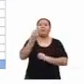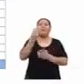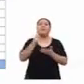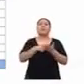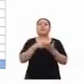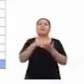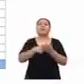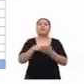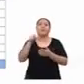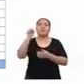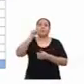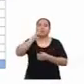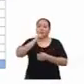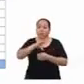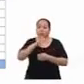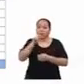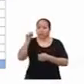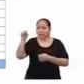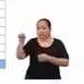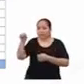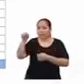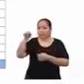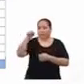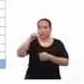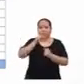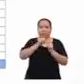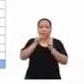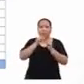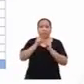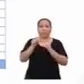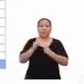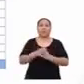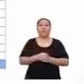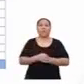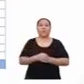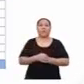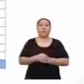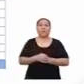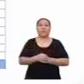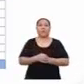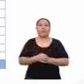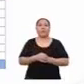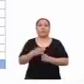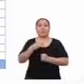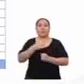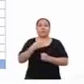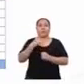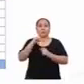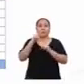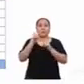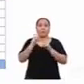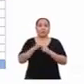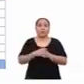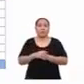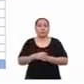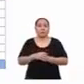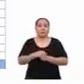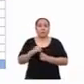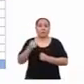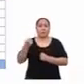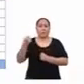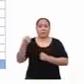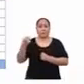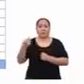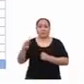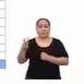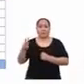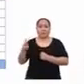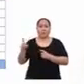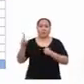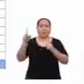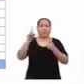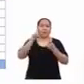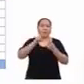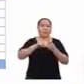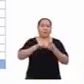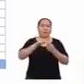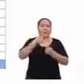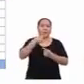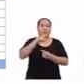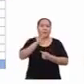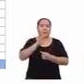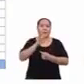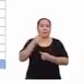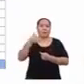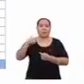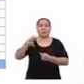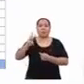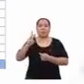que se repite cada valor de la variable. En mi encuesta, de 12 a menores de 18 años, hay